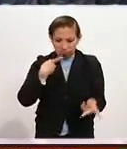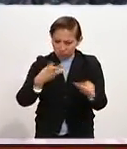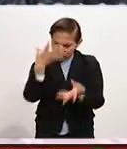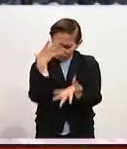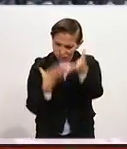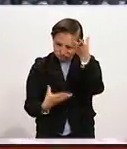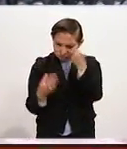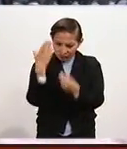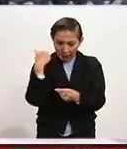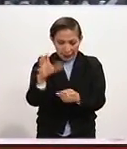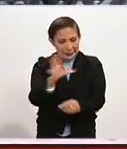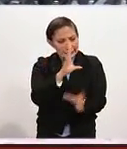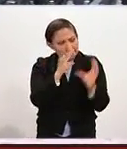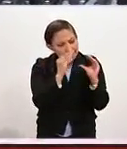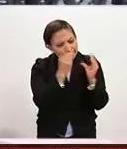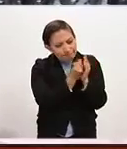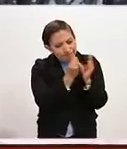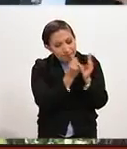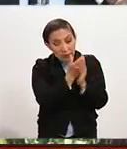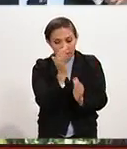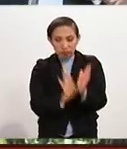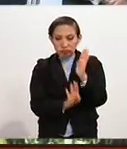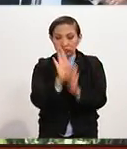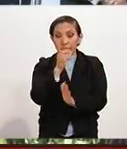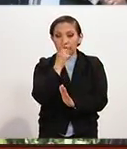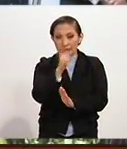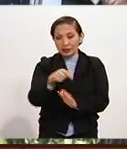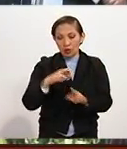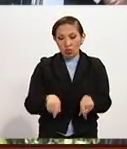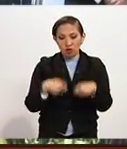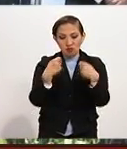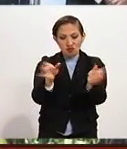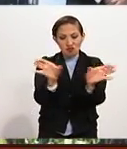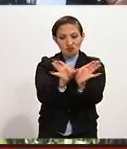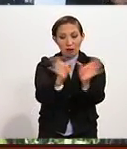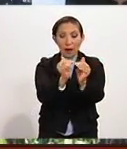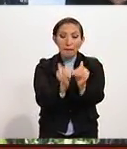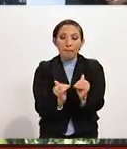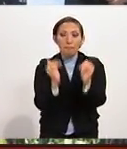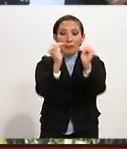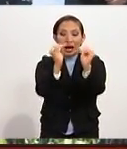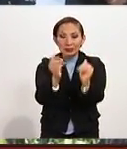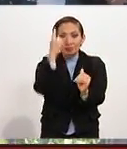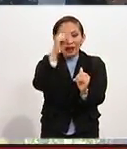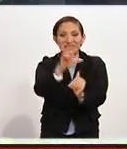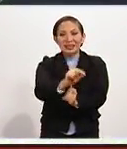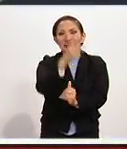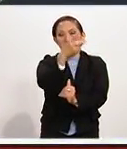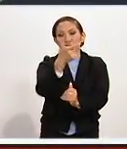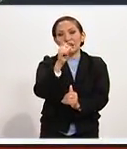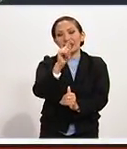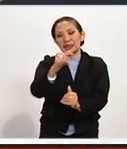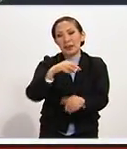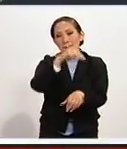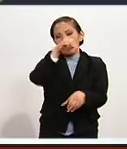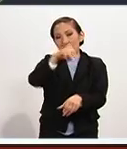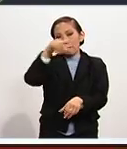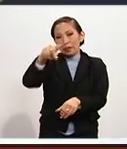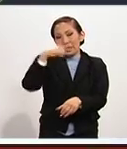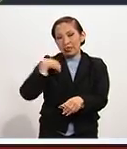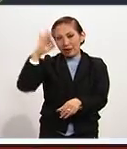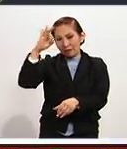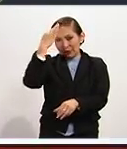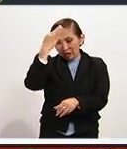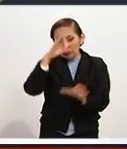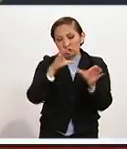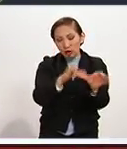preparándose, capacitarse y también a superarse. Esto lo dijo al entregar nombramientos de ascenso para 72 agentes del Ministerio Público de la